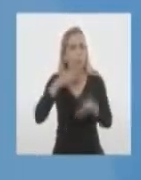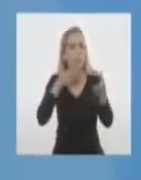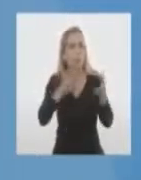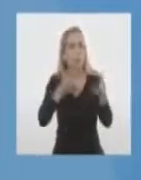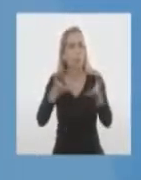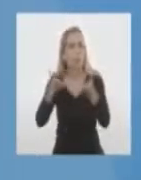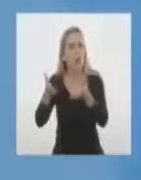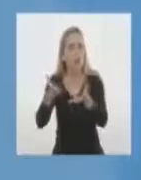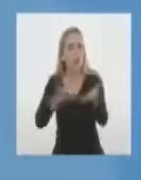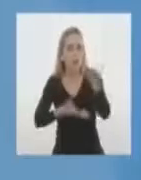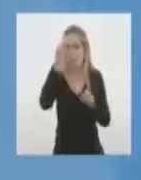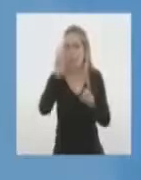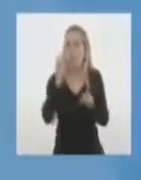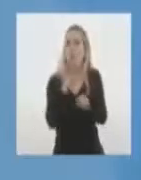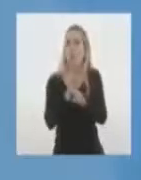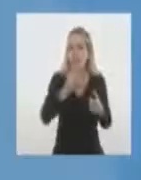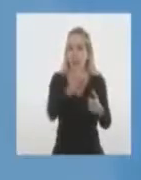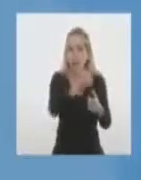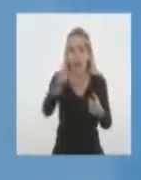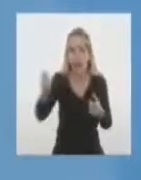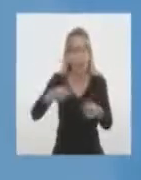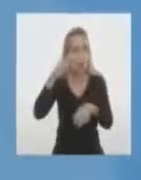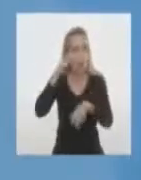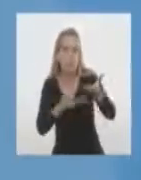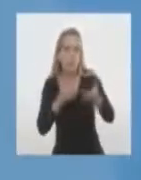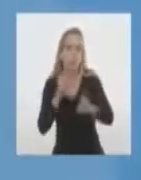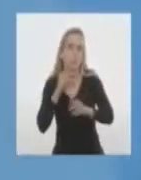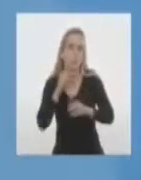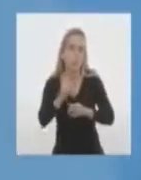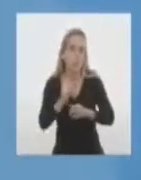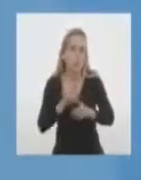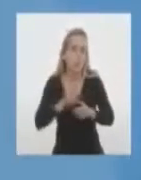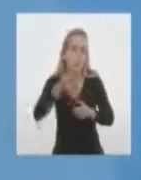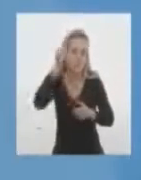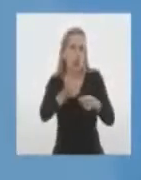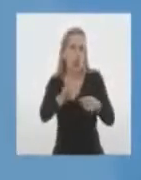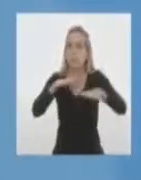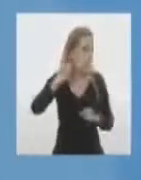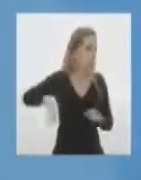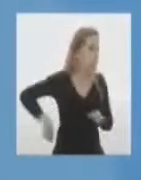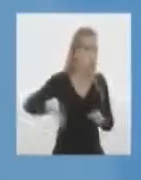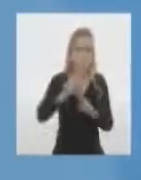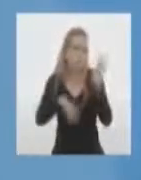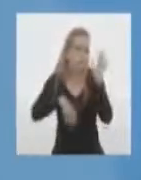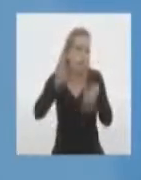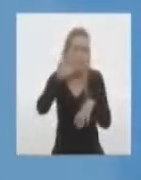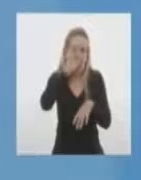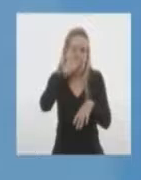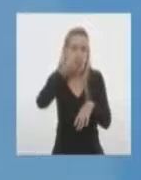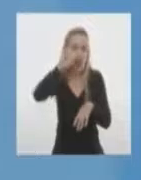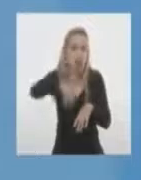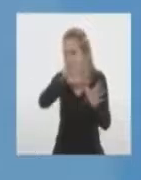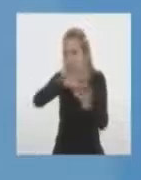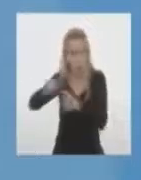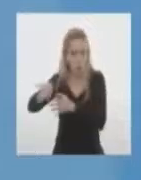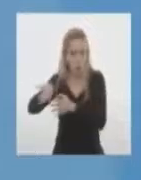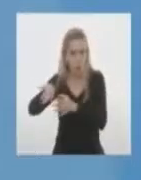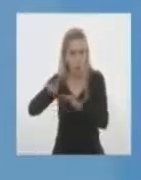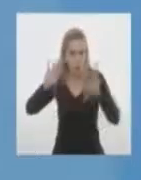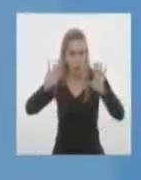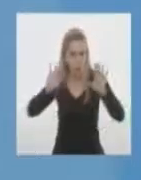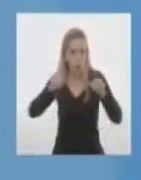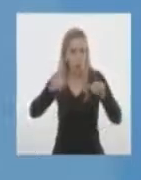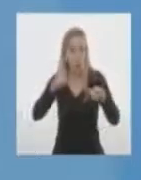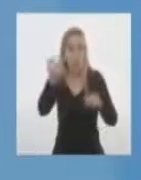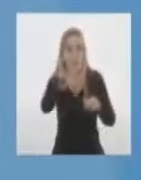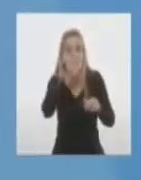Lo he dicho muchas veces. Yo no voy a ser solidario. Nadie puede salvarse de la pandemia. Olvidemos la salud